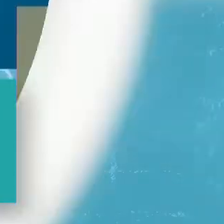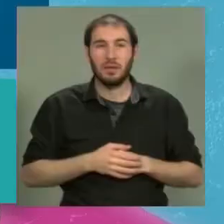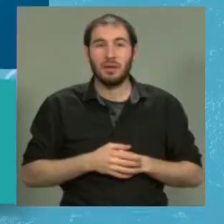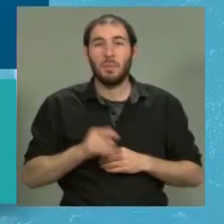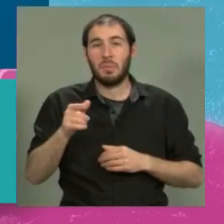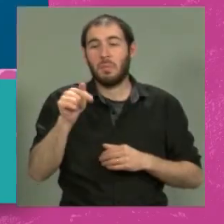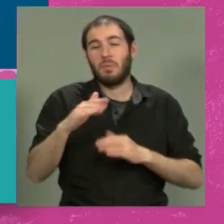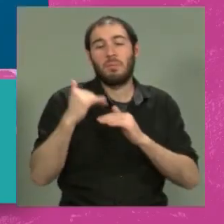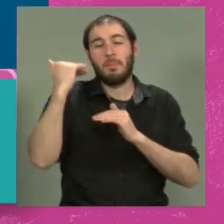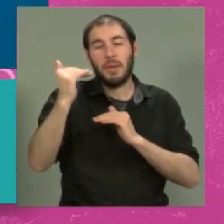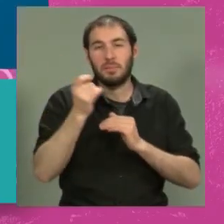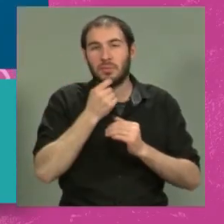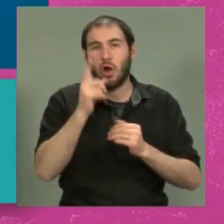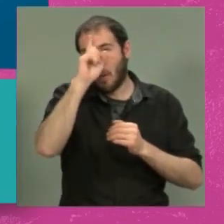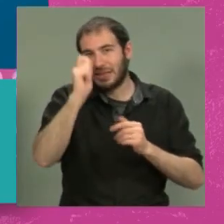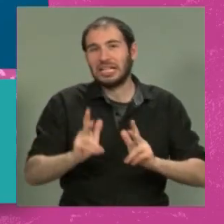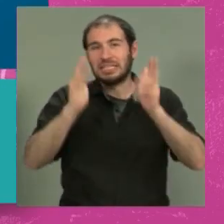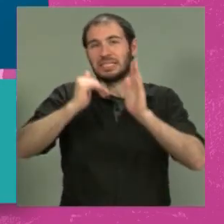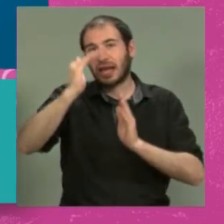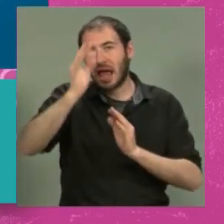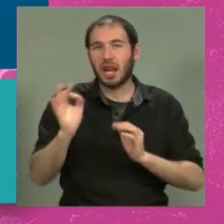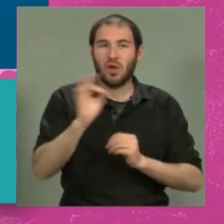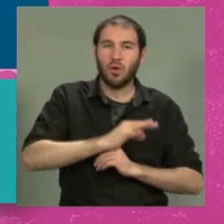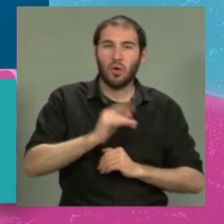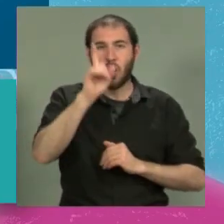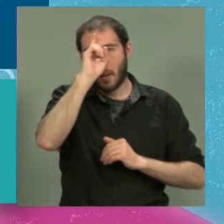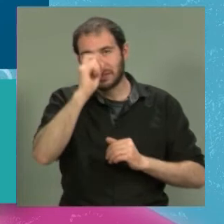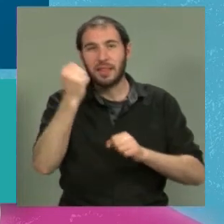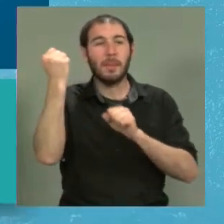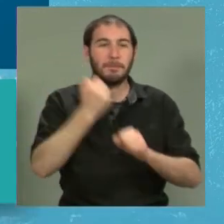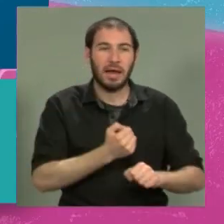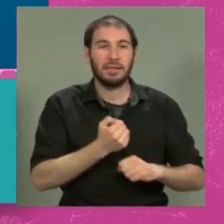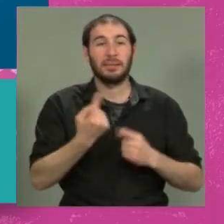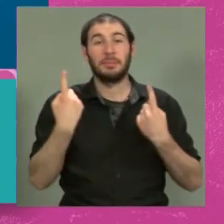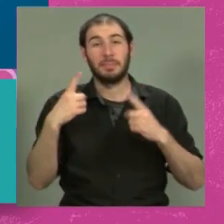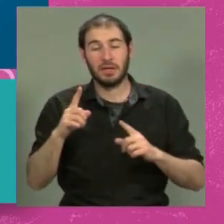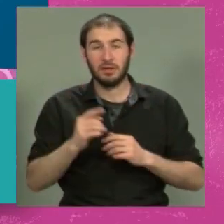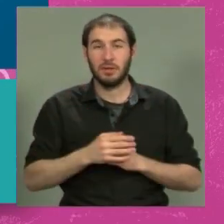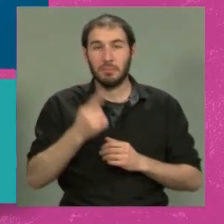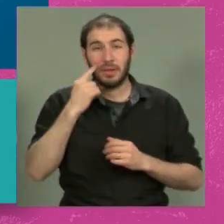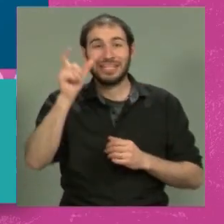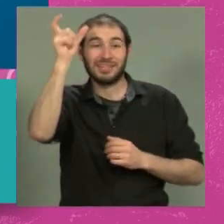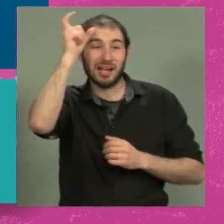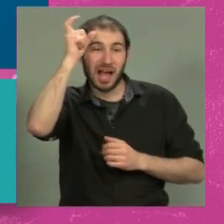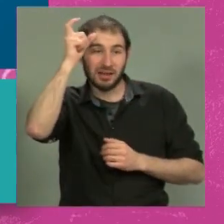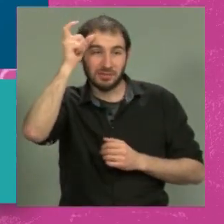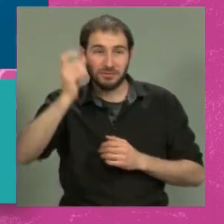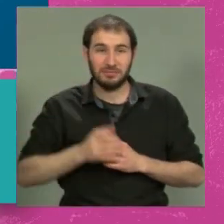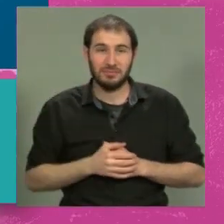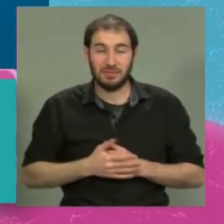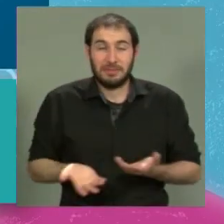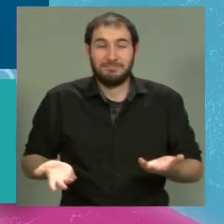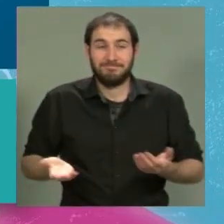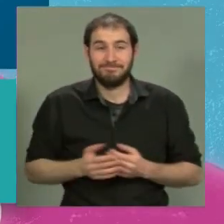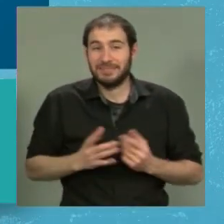estás cercano al Hospital Central o al Hospital Lago Maggiore, pero si vivís en la consulta, y bueno,